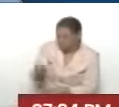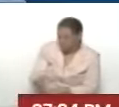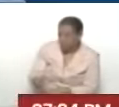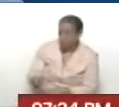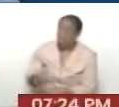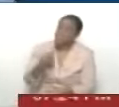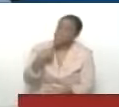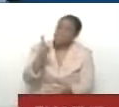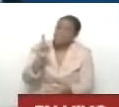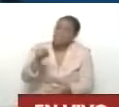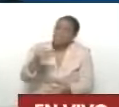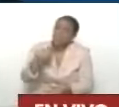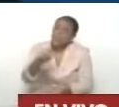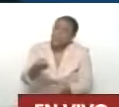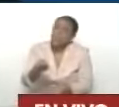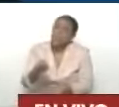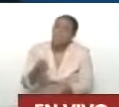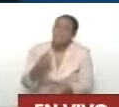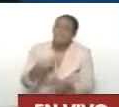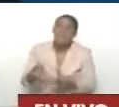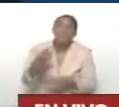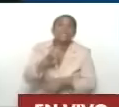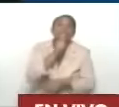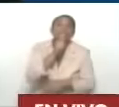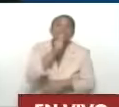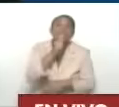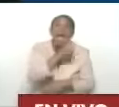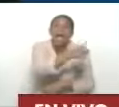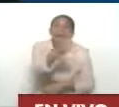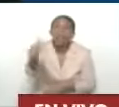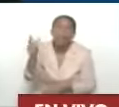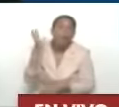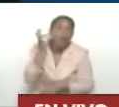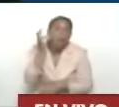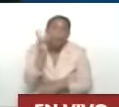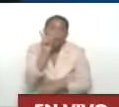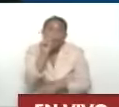lo dije. Eso lo dijo cada hombre, cada mujer,